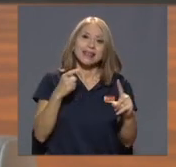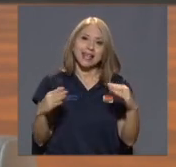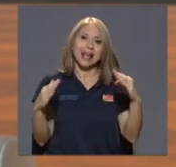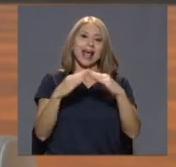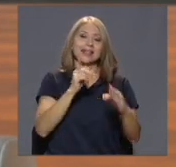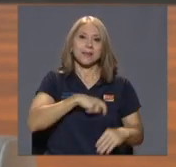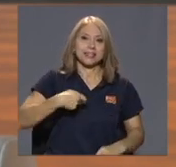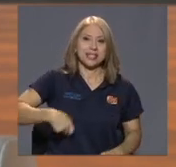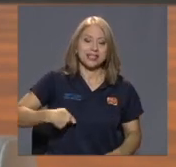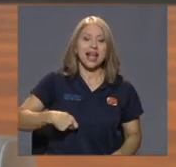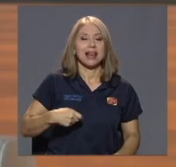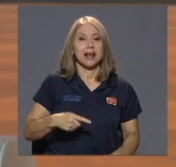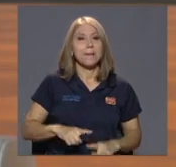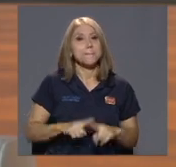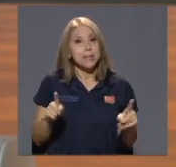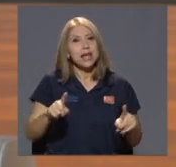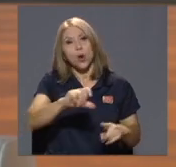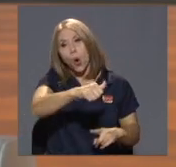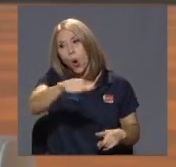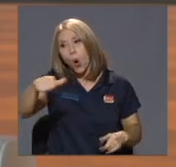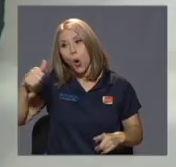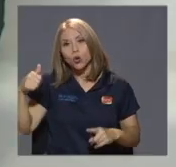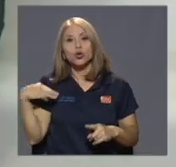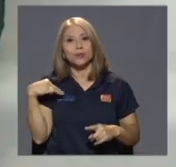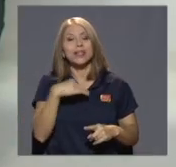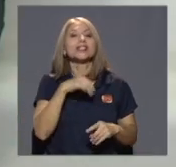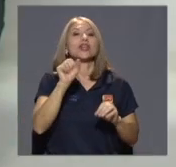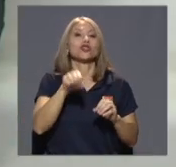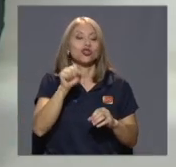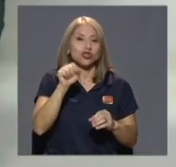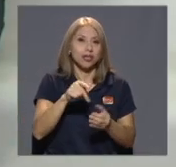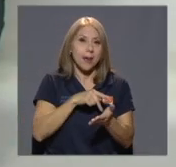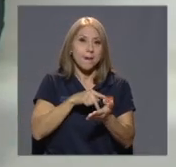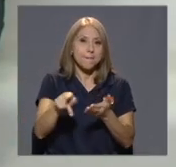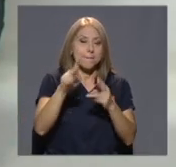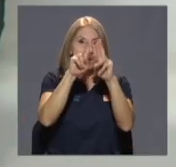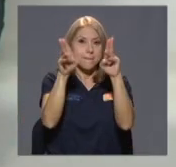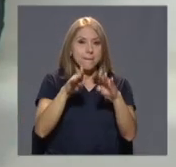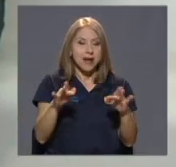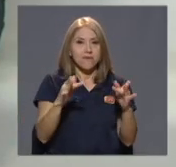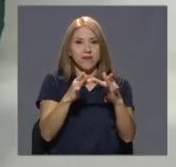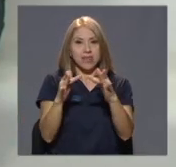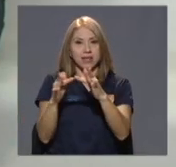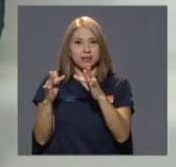digo, uh-huh. pero sí hay otros ministerios que pautan en redes, algunos. Uh-huh. Uh-huh. Sí.